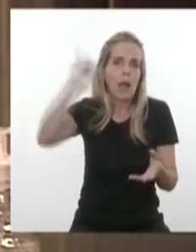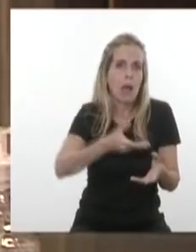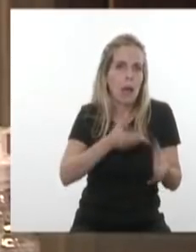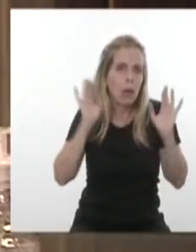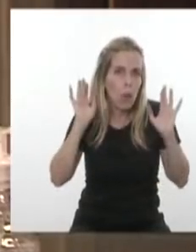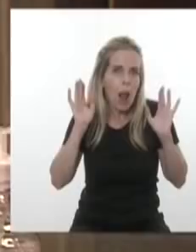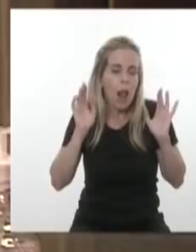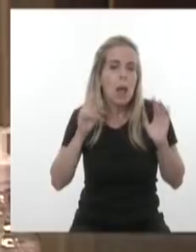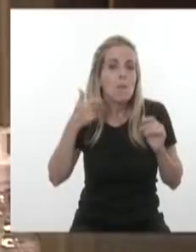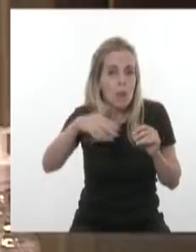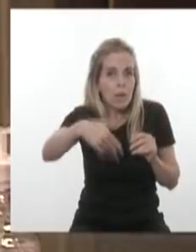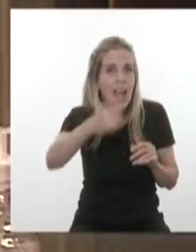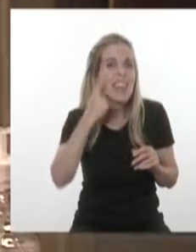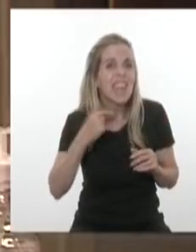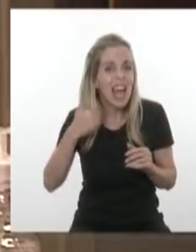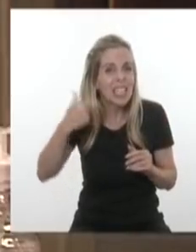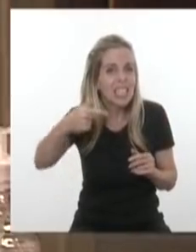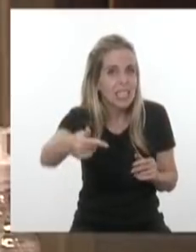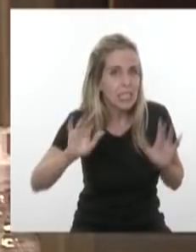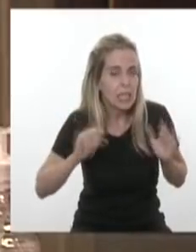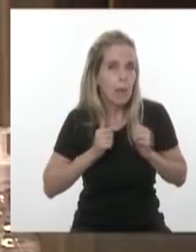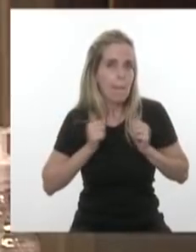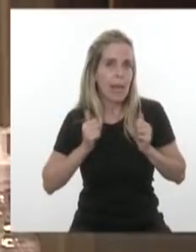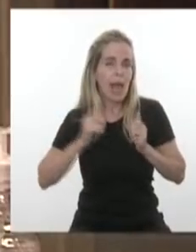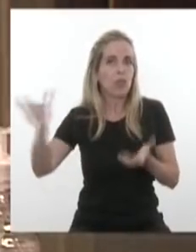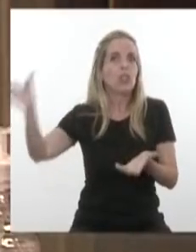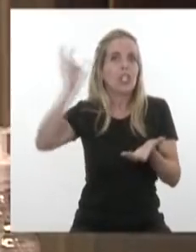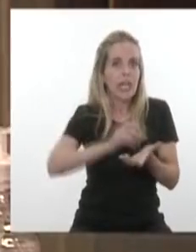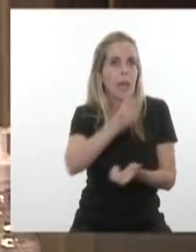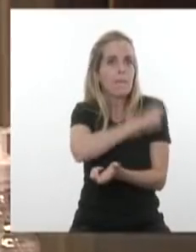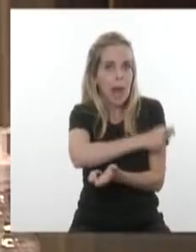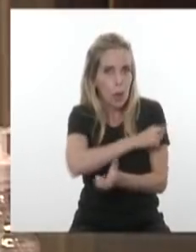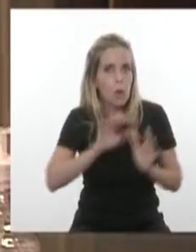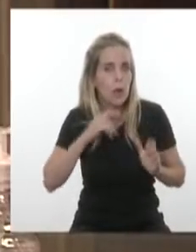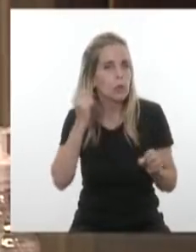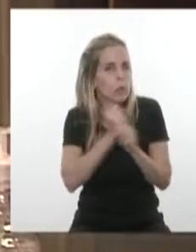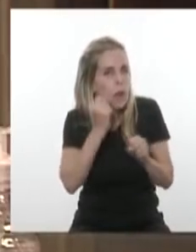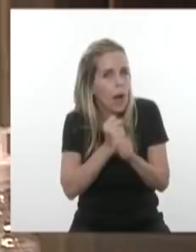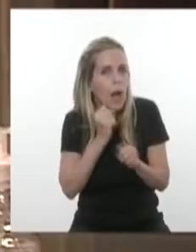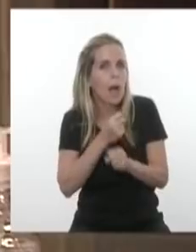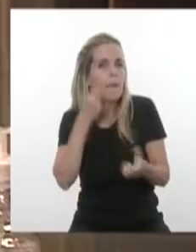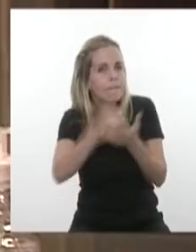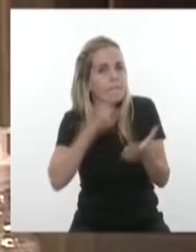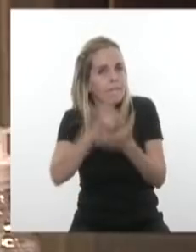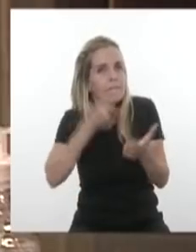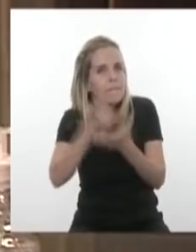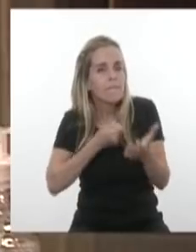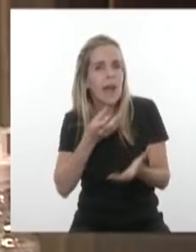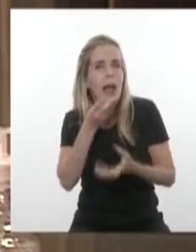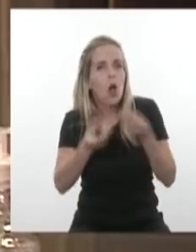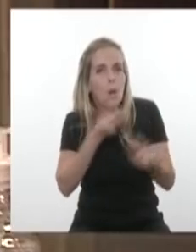nuevas dosis en los próximos días trabajamos de modo incansable para adquirir todas las dosis necesarias